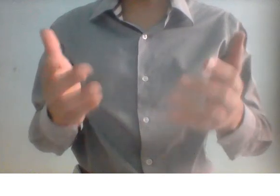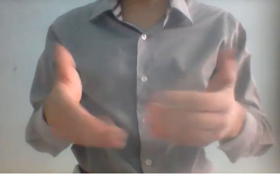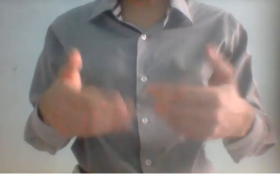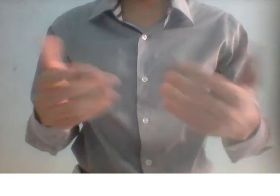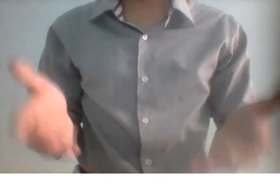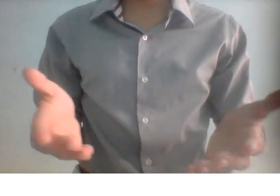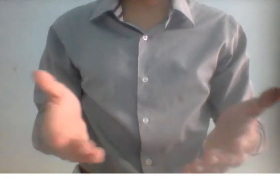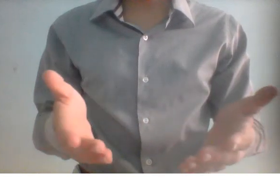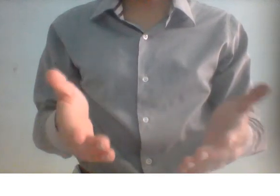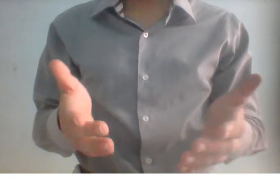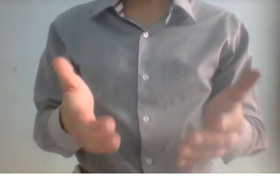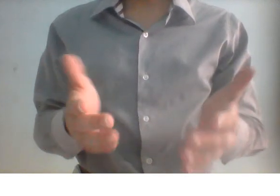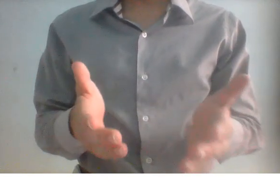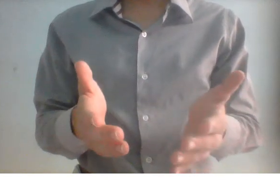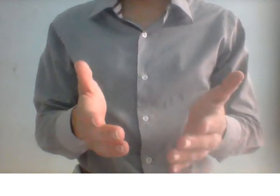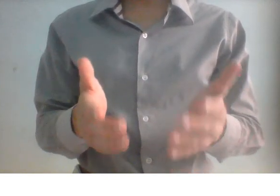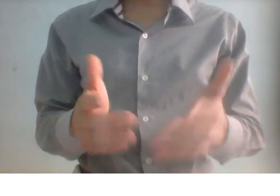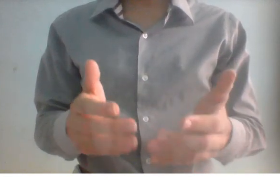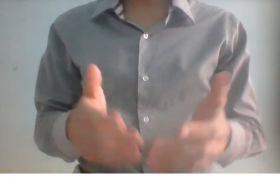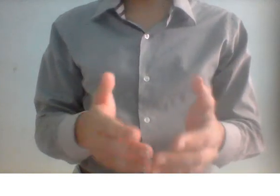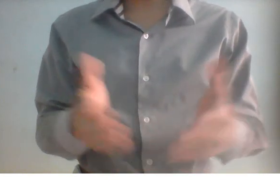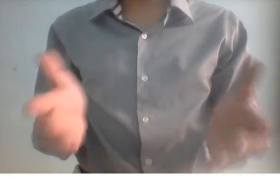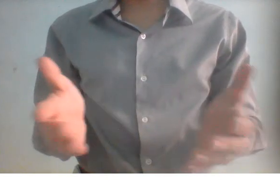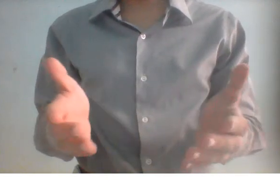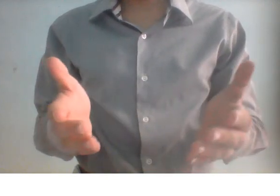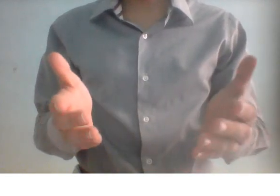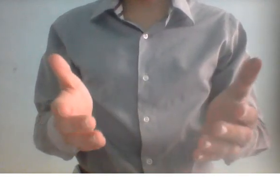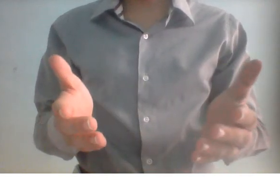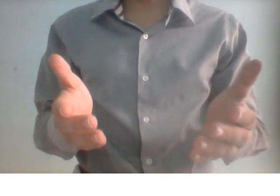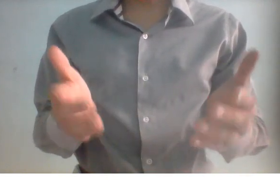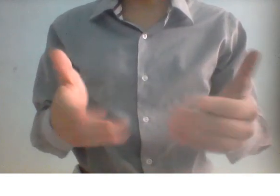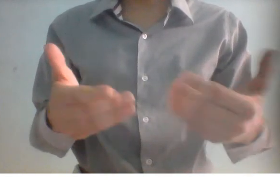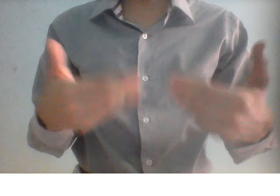o sea, a precios ridículos, que lo único que hacían era que Pemex